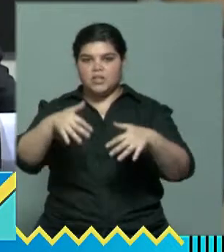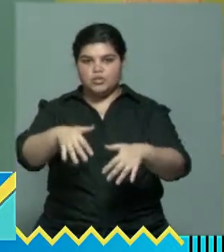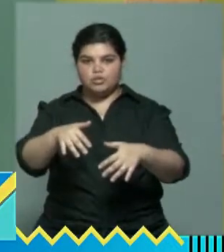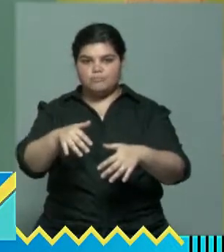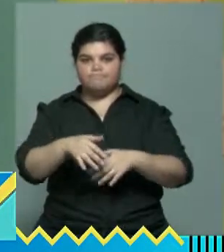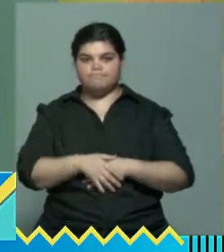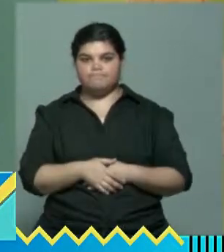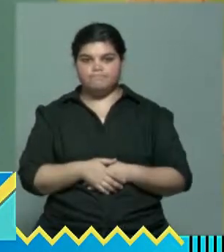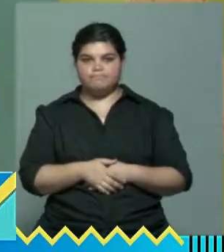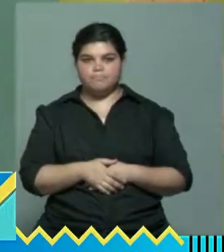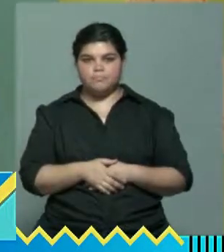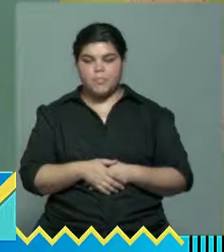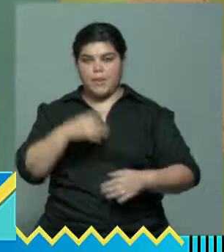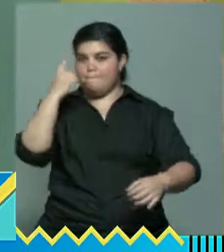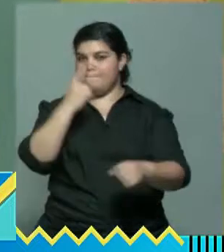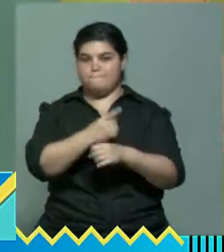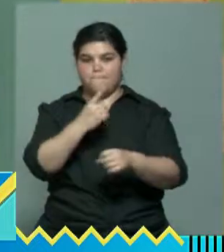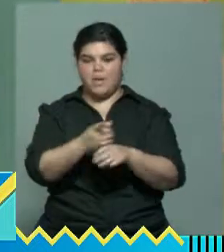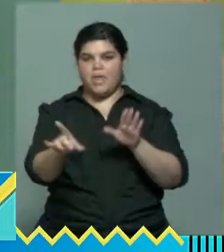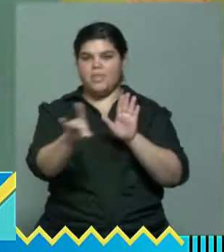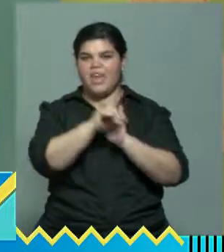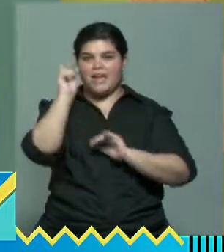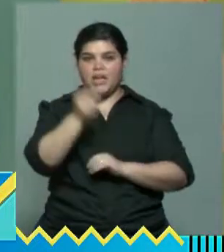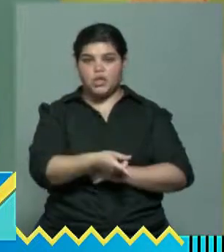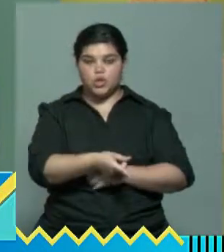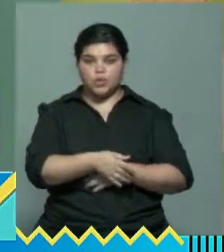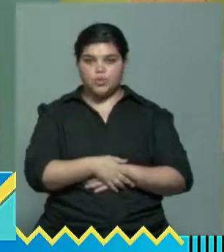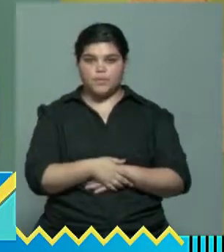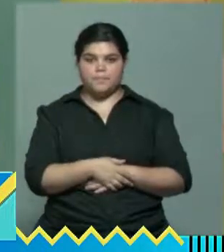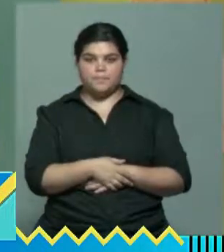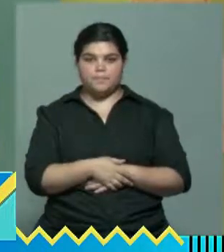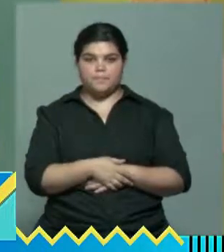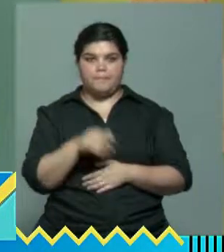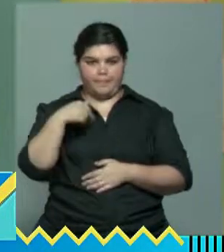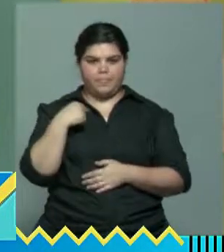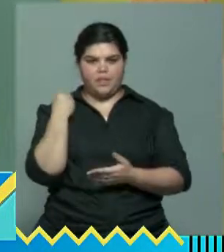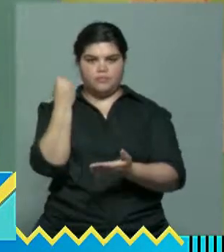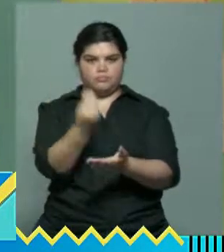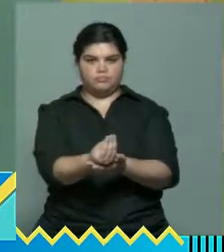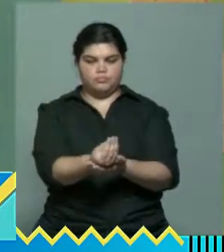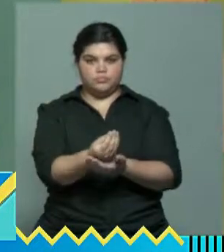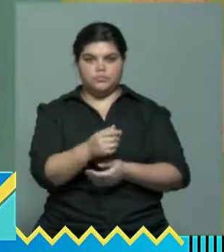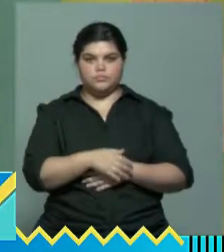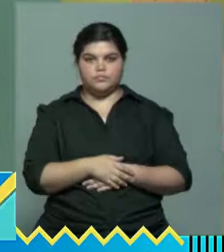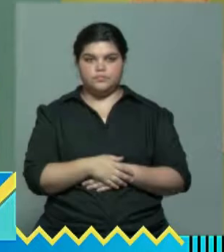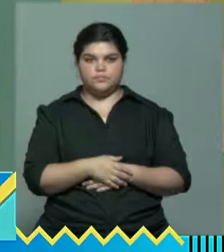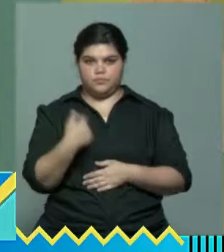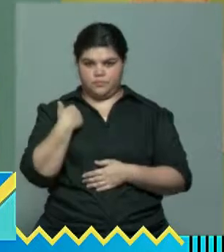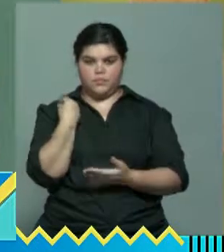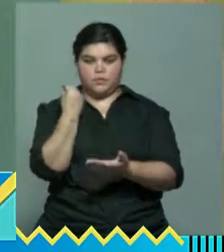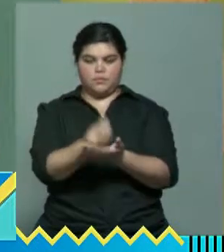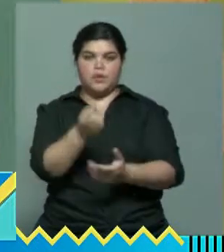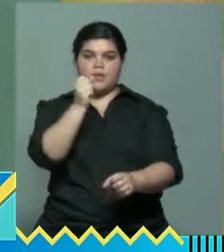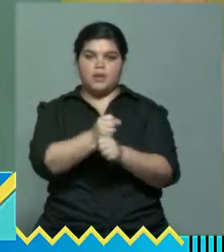ver, el primer decreto yo me acuerdo, pues estuve justamente en ese momento trabajando con el